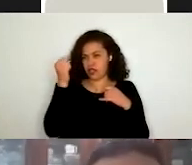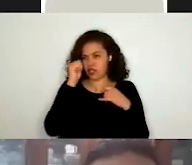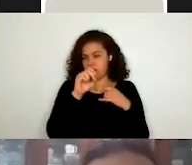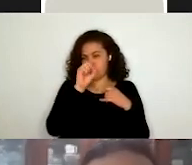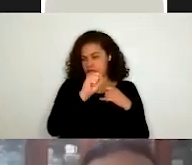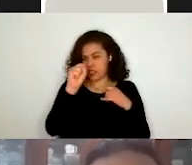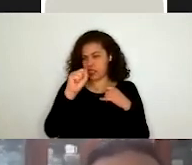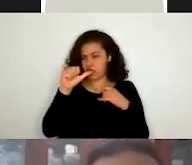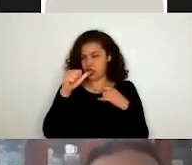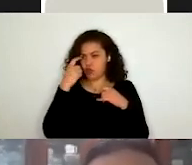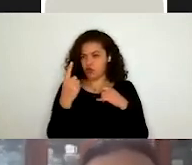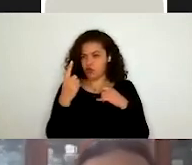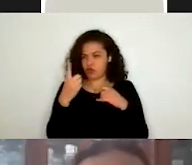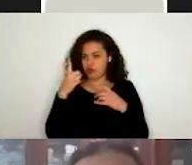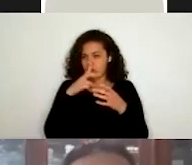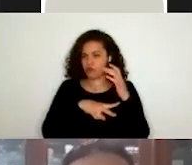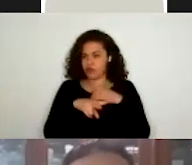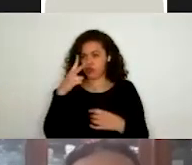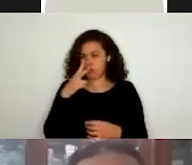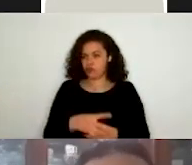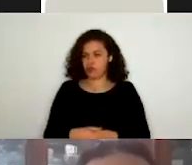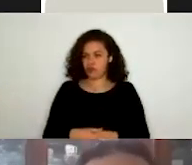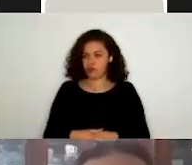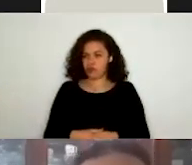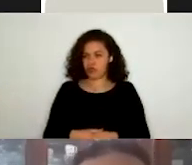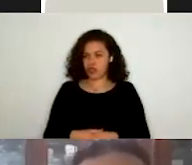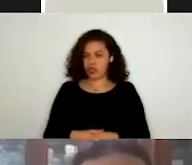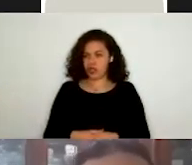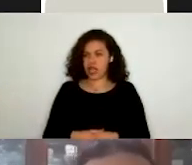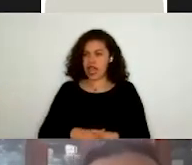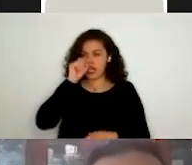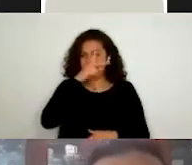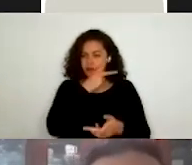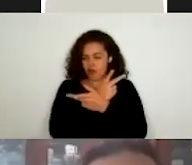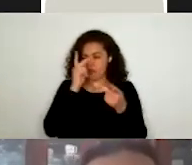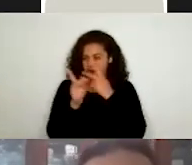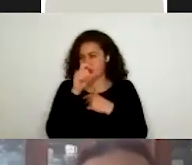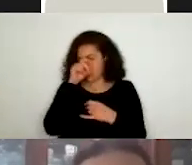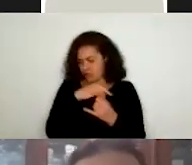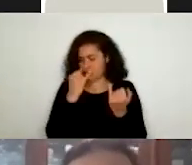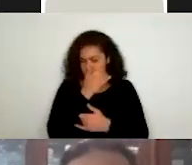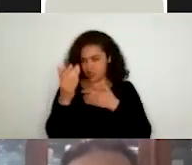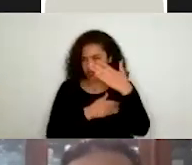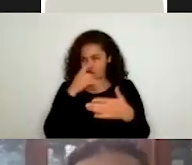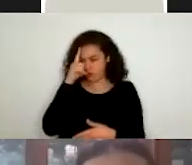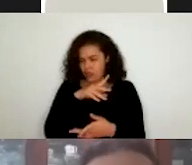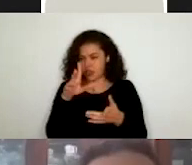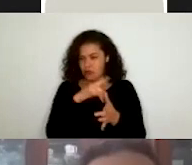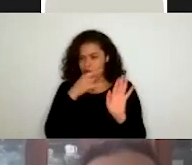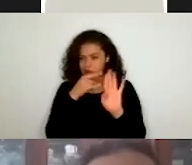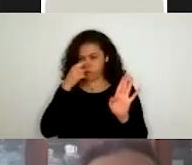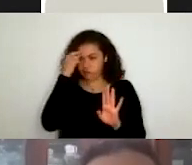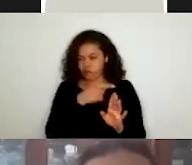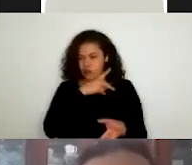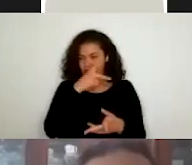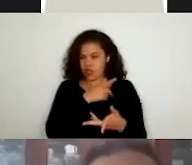SSA1 del 2002, que nos habla de los productos y servicios, etiquetado y envasado para productos de aseo de